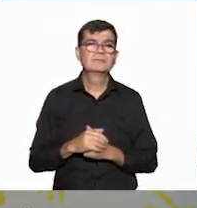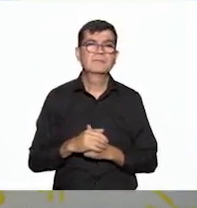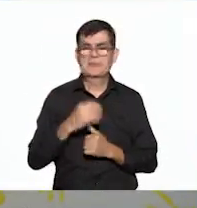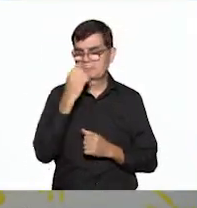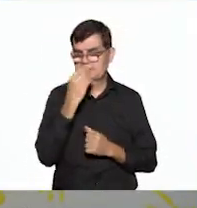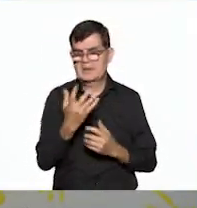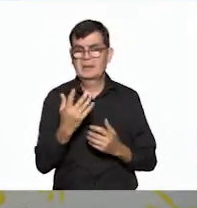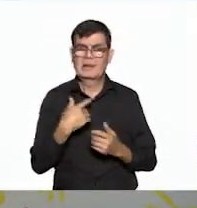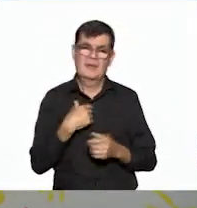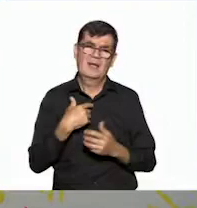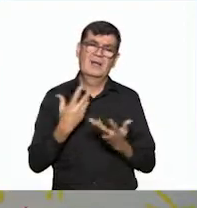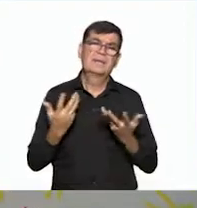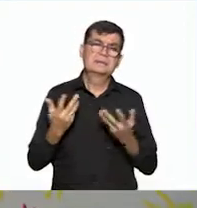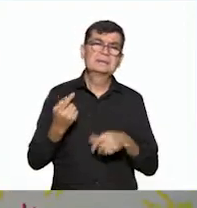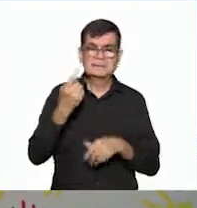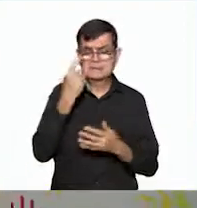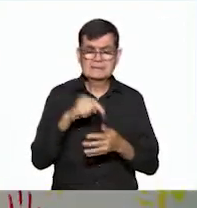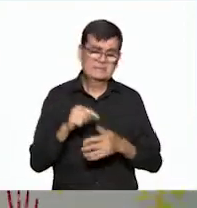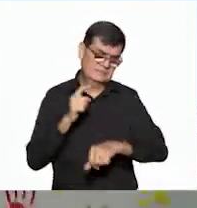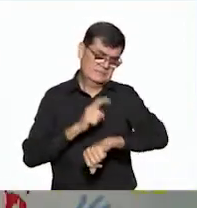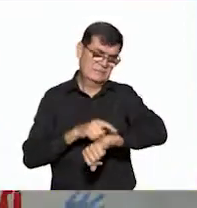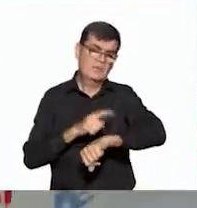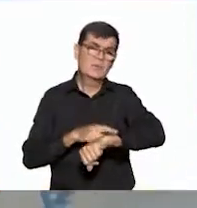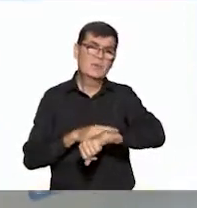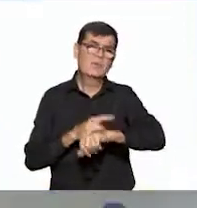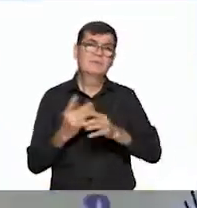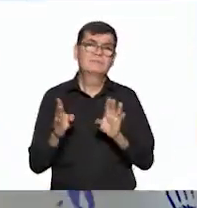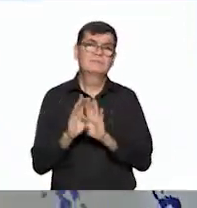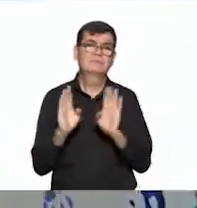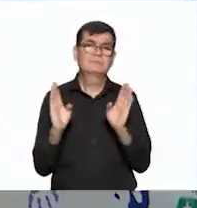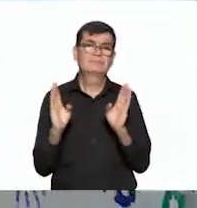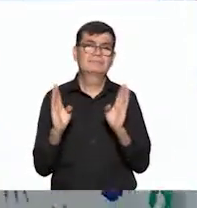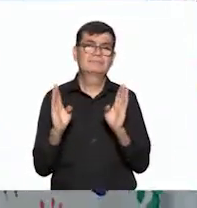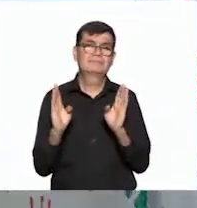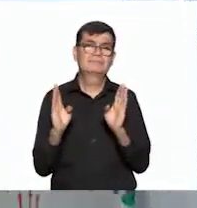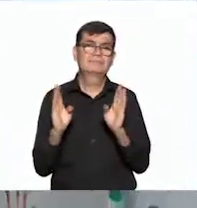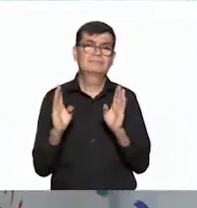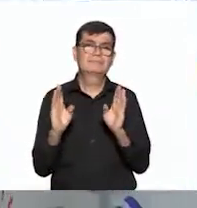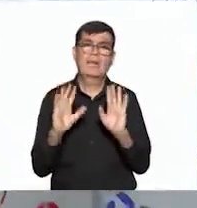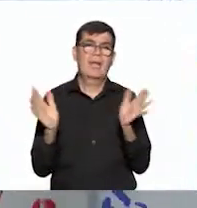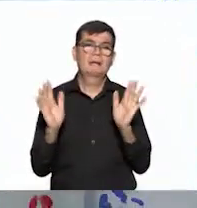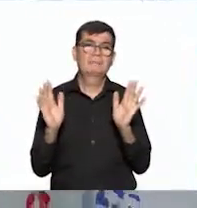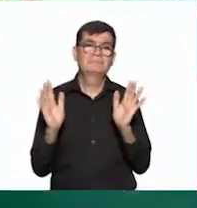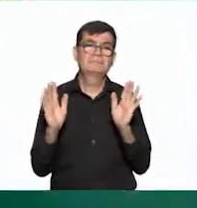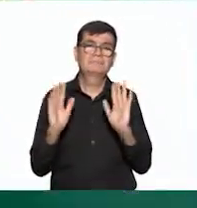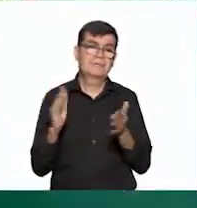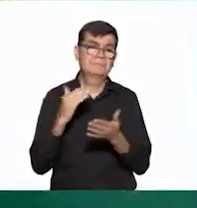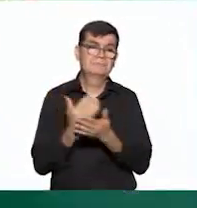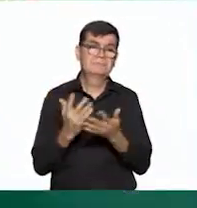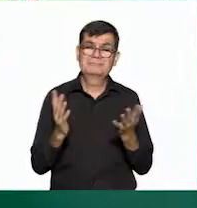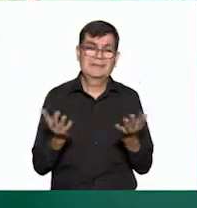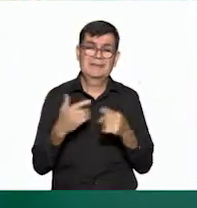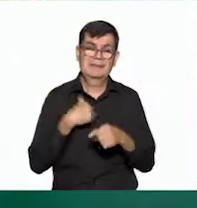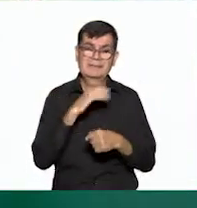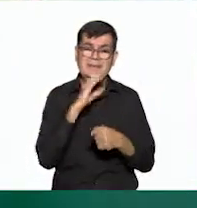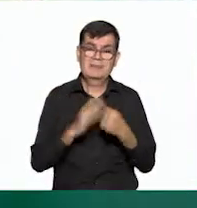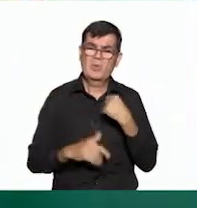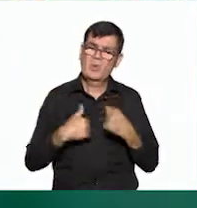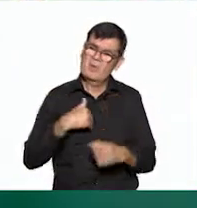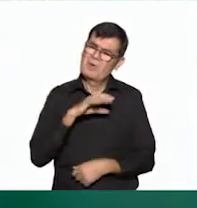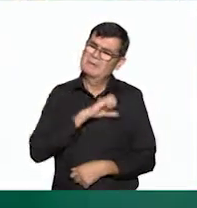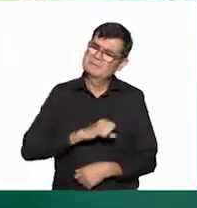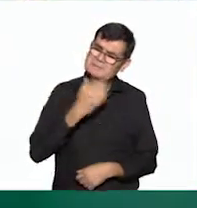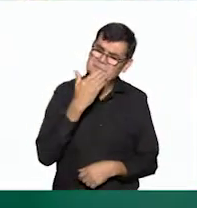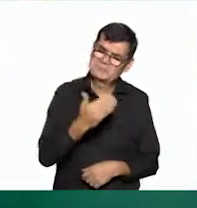Ay, Ale, pues, ¿qué crees? Que se terminó la clase del día de hoy. Ay, ¿tan rápido? Tan Nos gustó rápido. Mucho la clase de hoy,